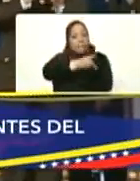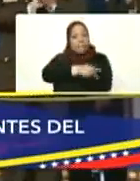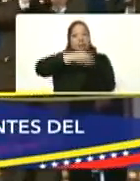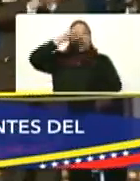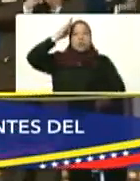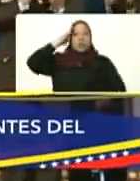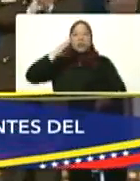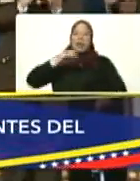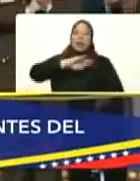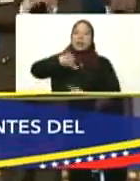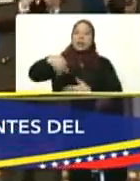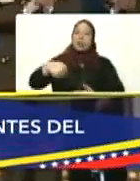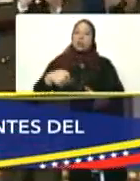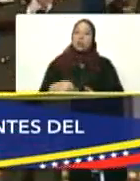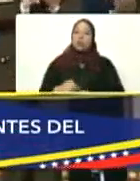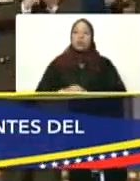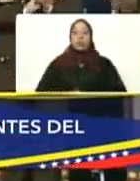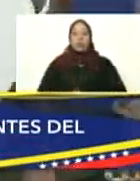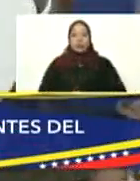nación.